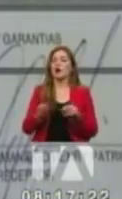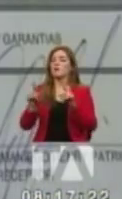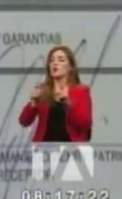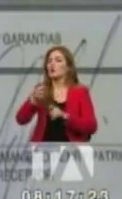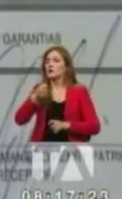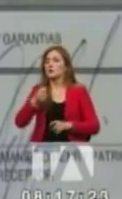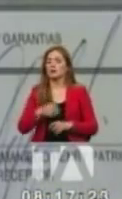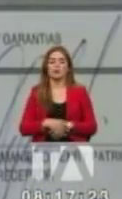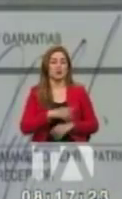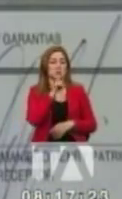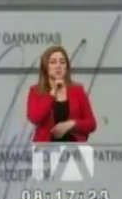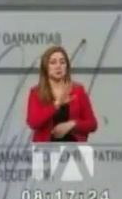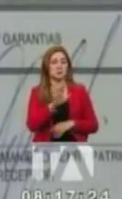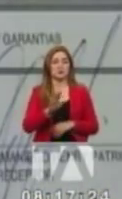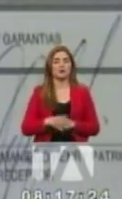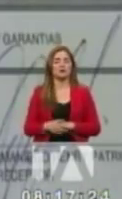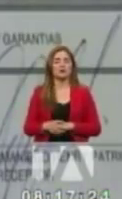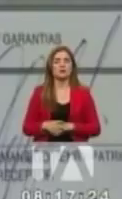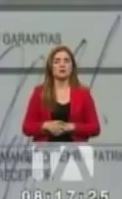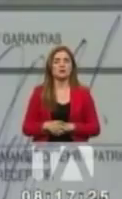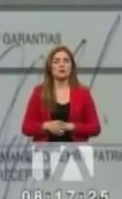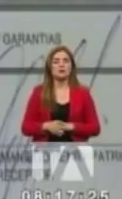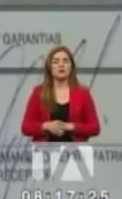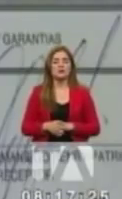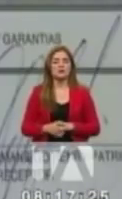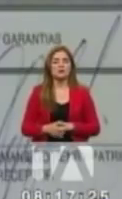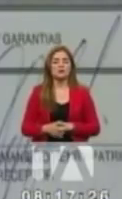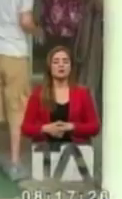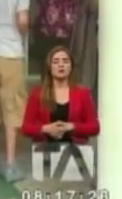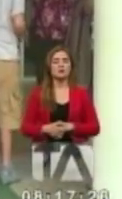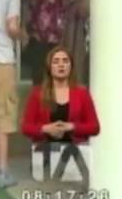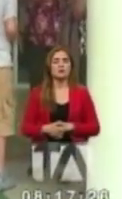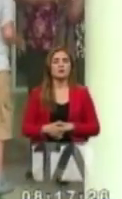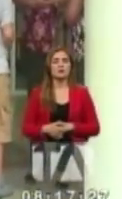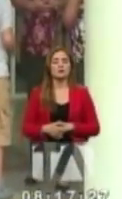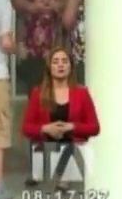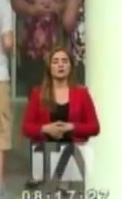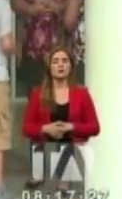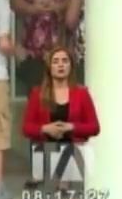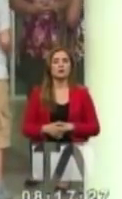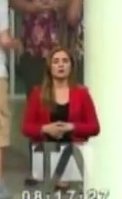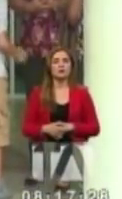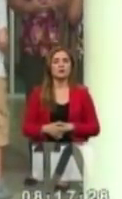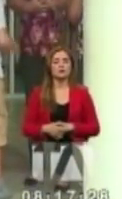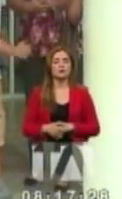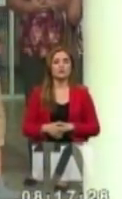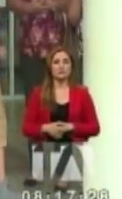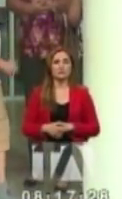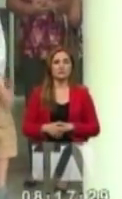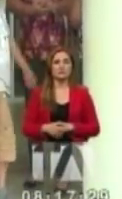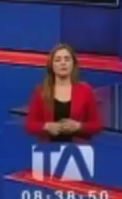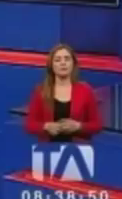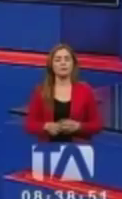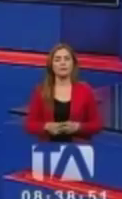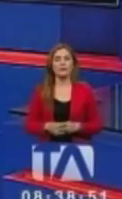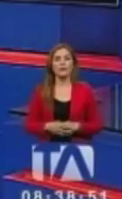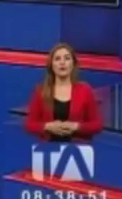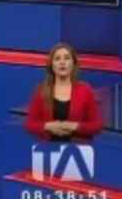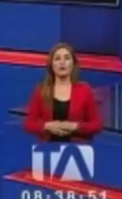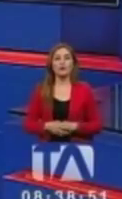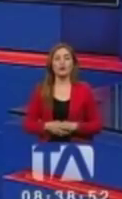quiso aún pronunciarse en macas morona santiago wilson cabrera 24 horas